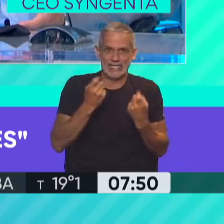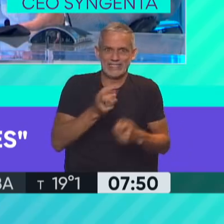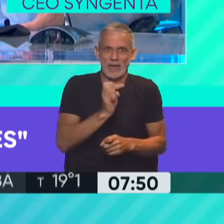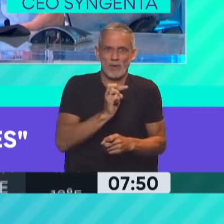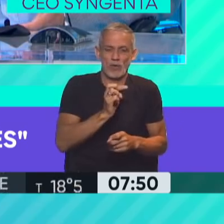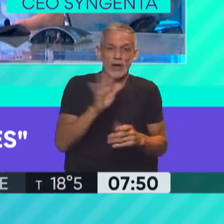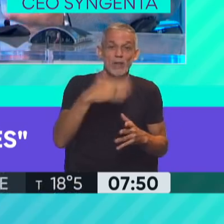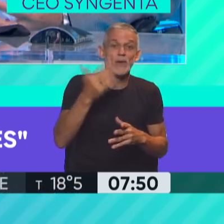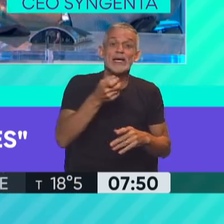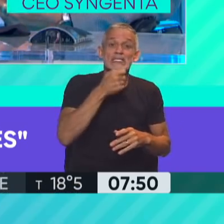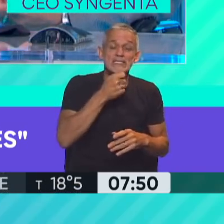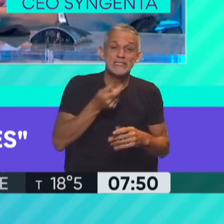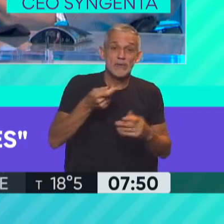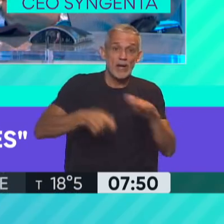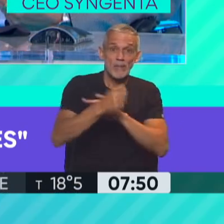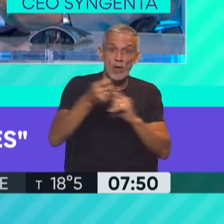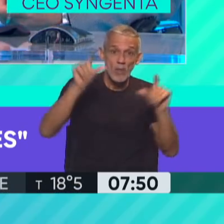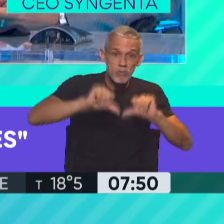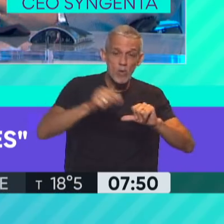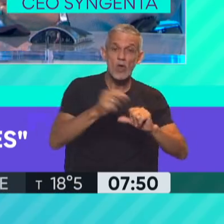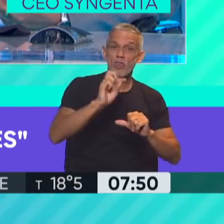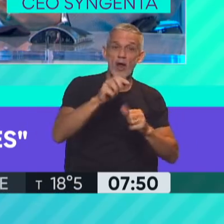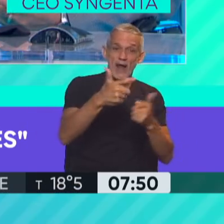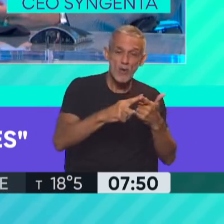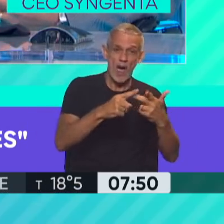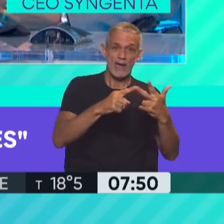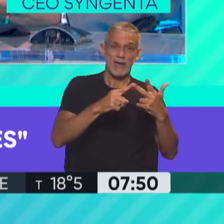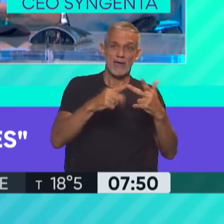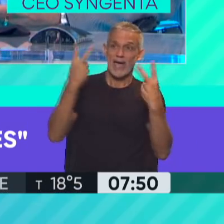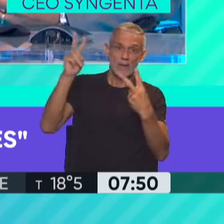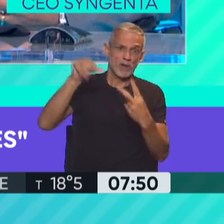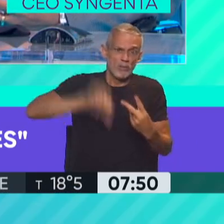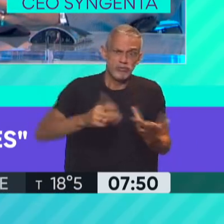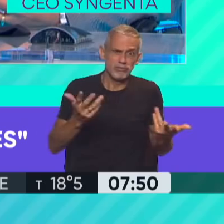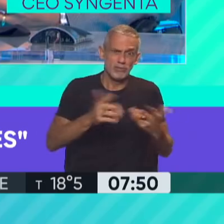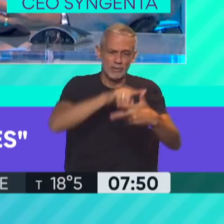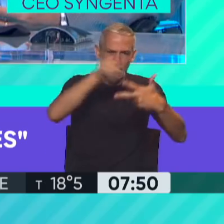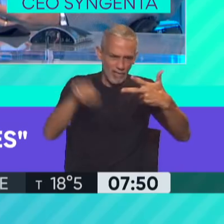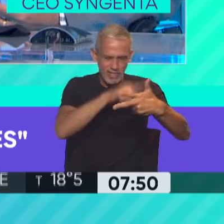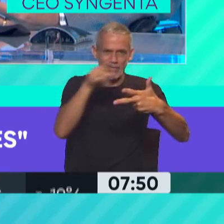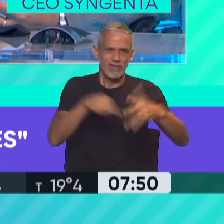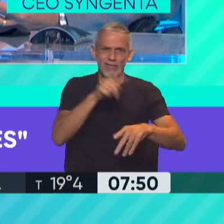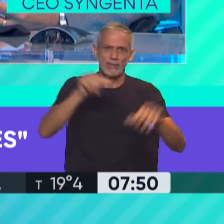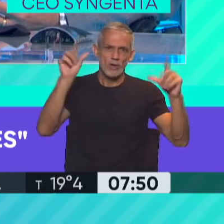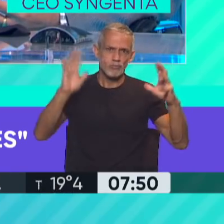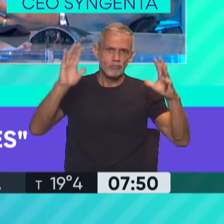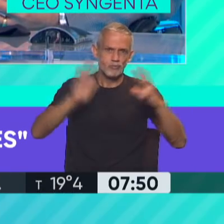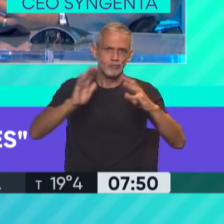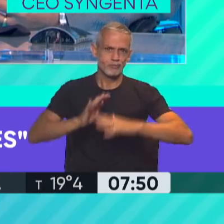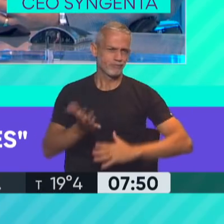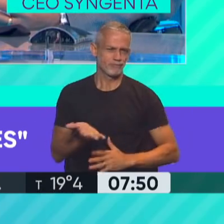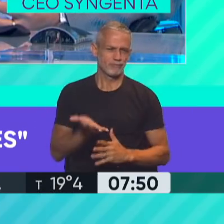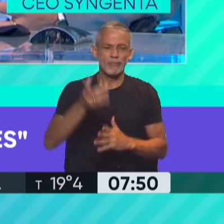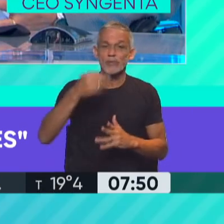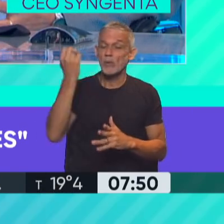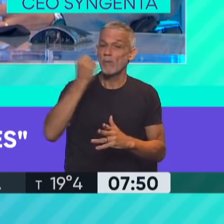exportaciones van a estar muy limitadas y caemos en un círculo vicioso bastante complejo por eso es que